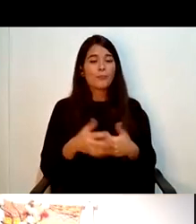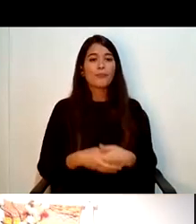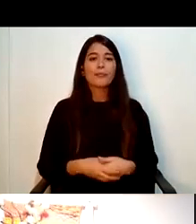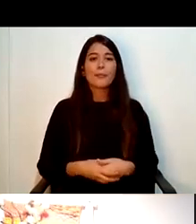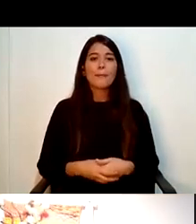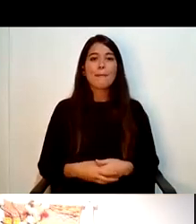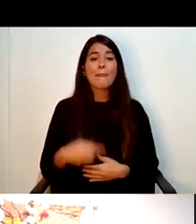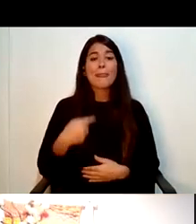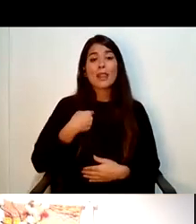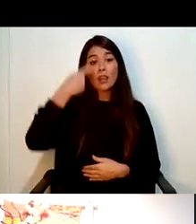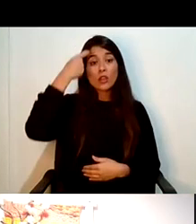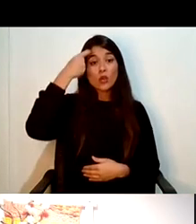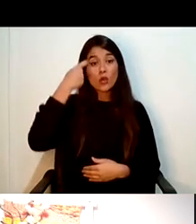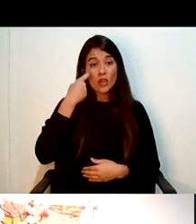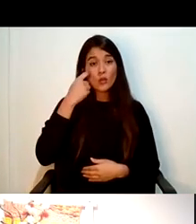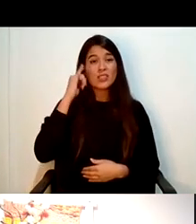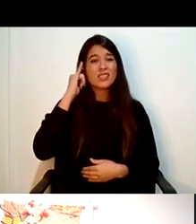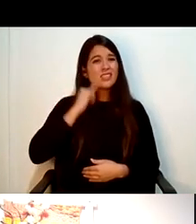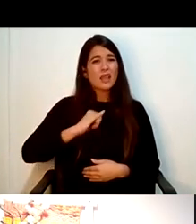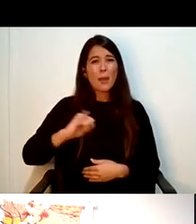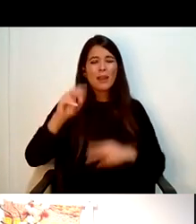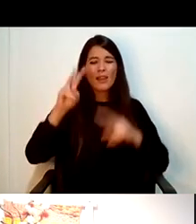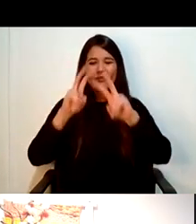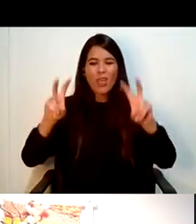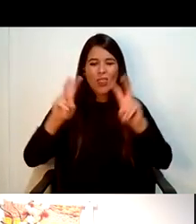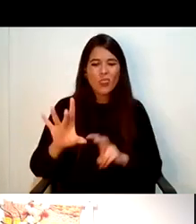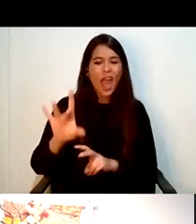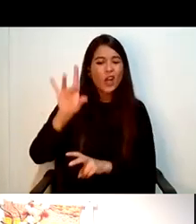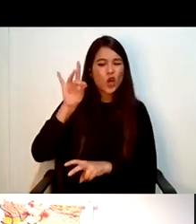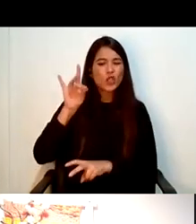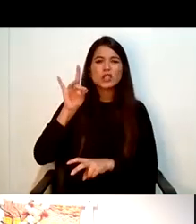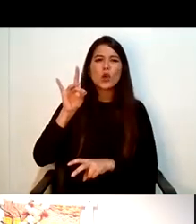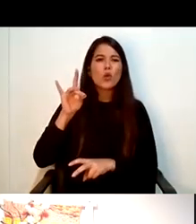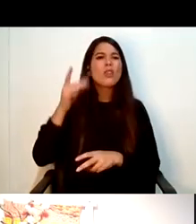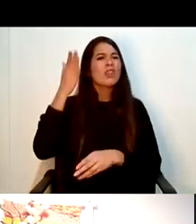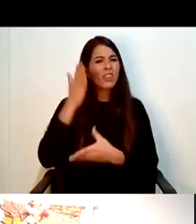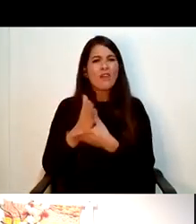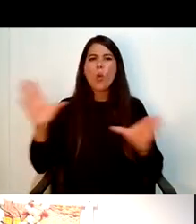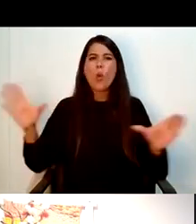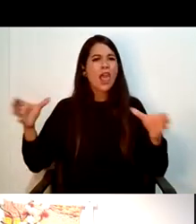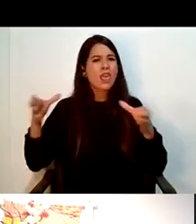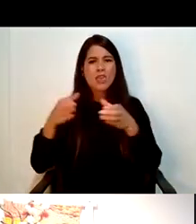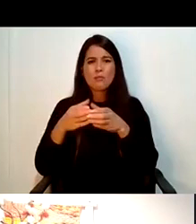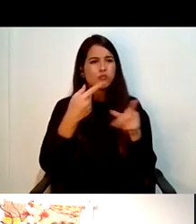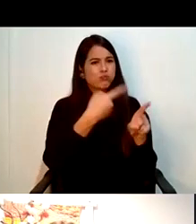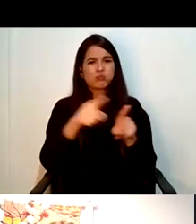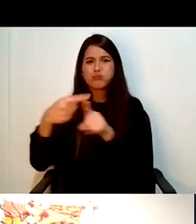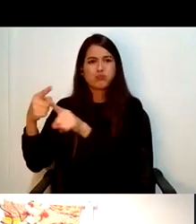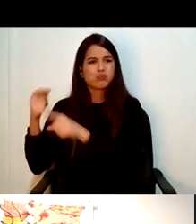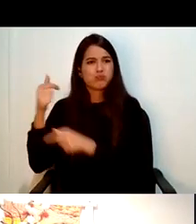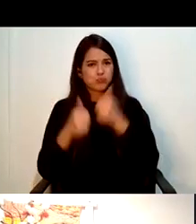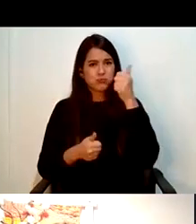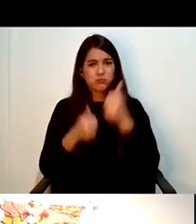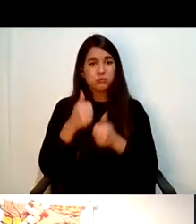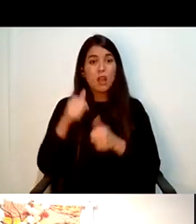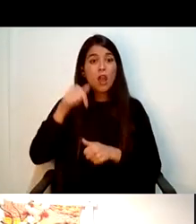bueno, yo creo que siempre el diagnóstico tiene que ser a partir de un equipo multidisciplinario. Ahora tenemos test que